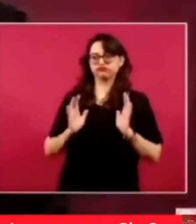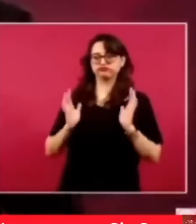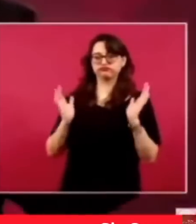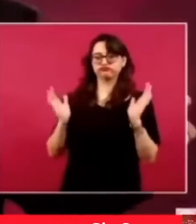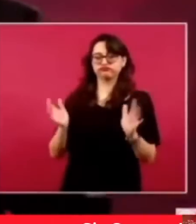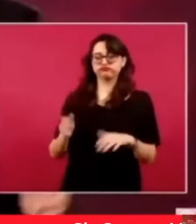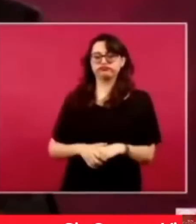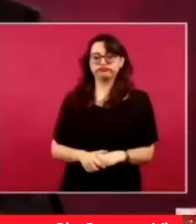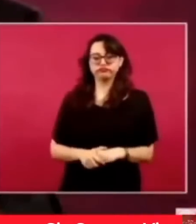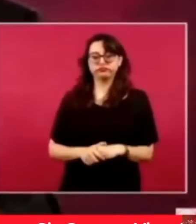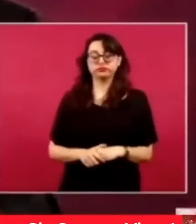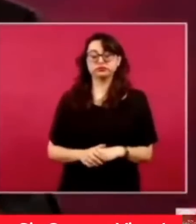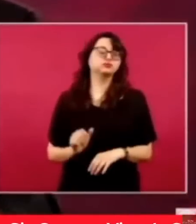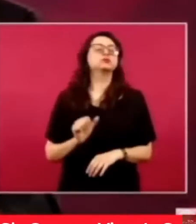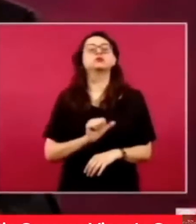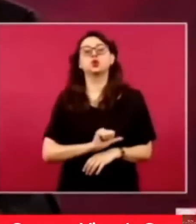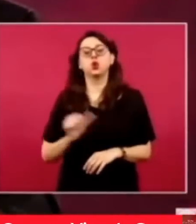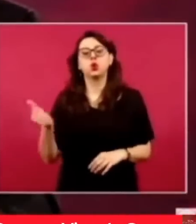Recientemente,